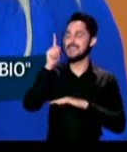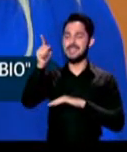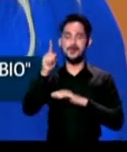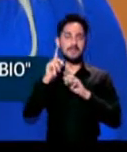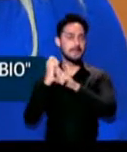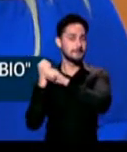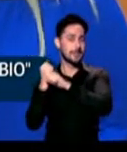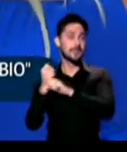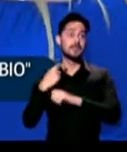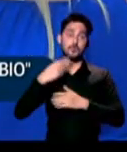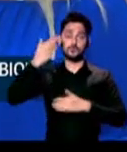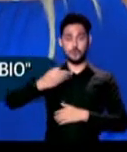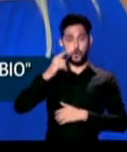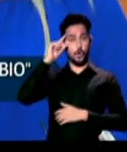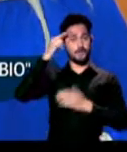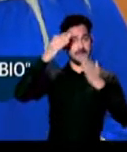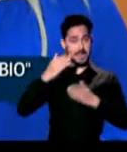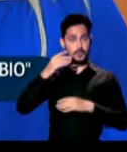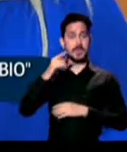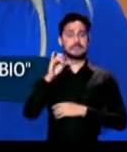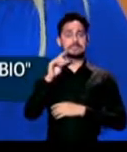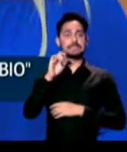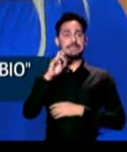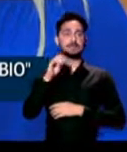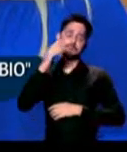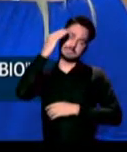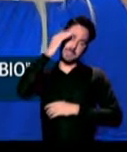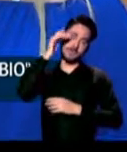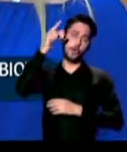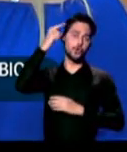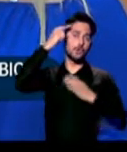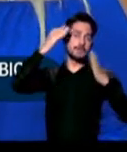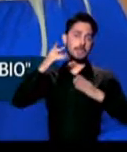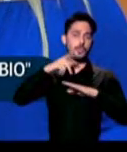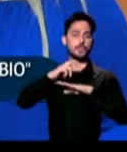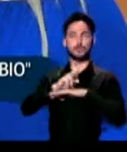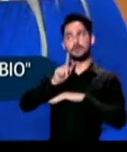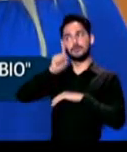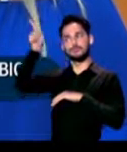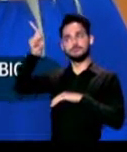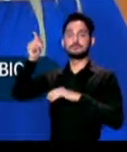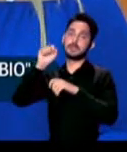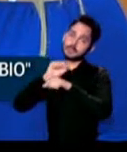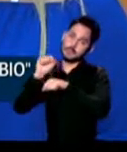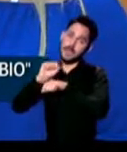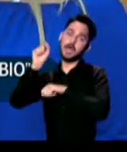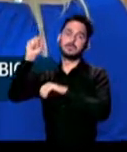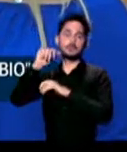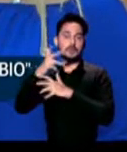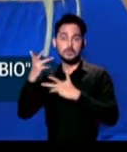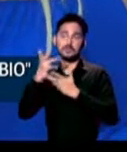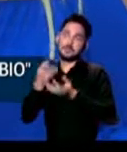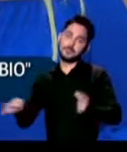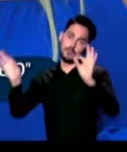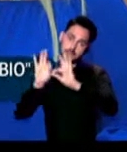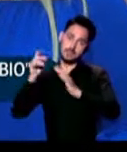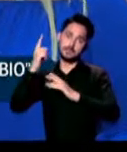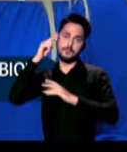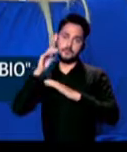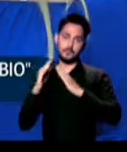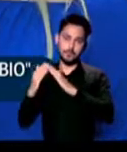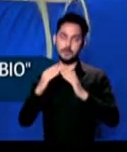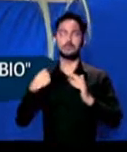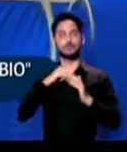como gobernadora interina los estaré recibiendo, porque saben que el gobernador se encuentra fuera de Puerto Rico en unas gestiones muy importantes para nuestro pueblo, así que allí